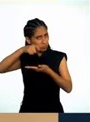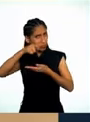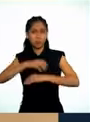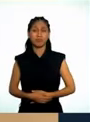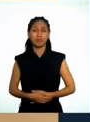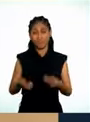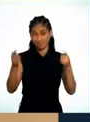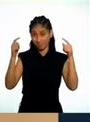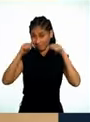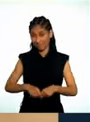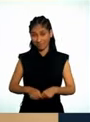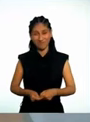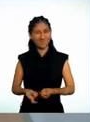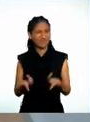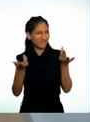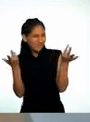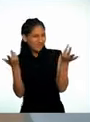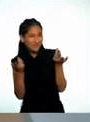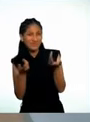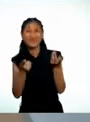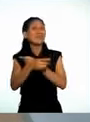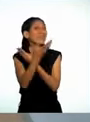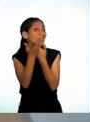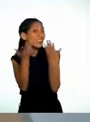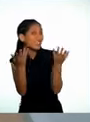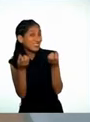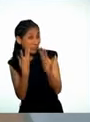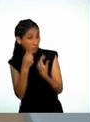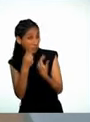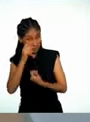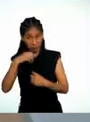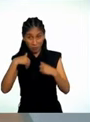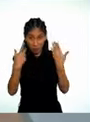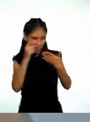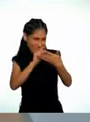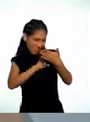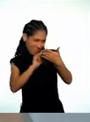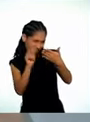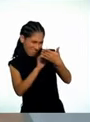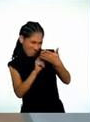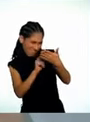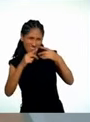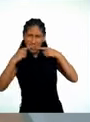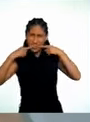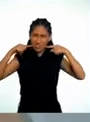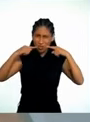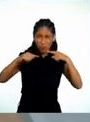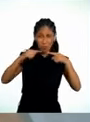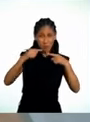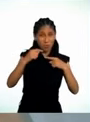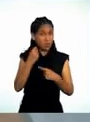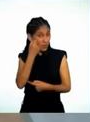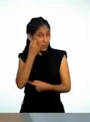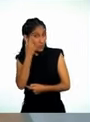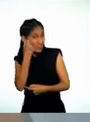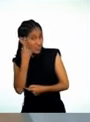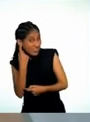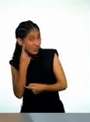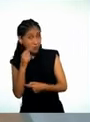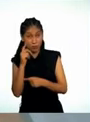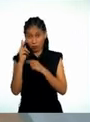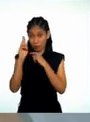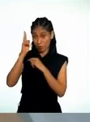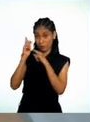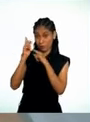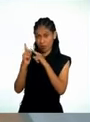wheldon como le pudieron recordar las expresiones importantes del anuncio con la ayuda de mi ser flores que